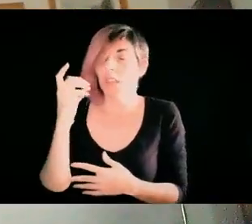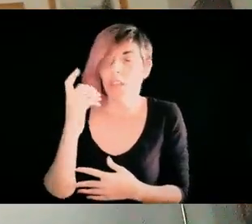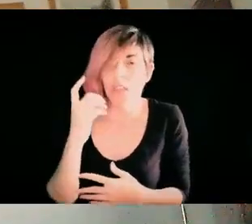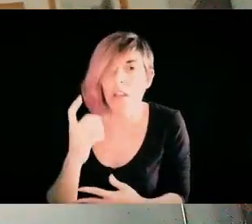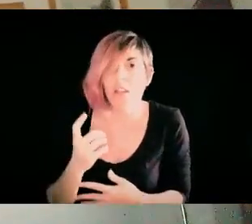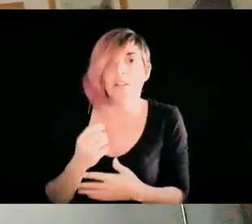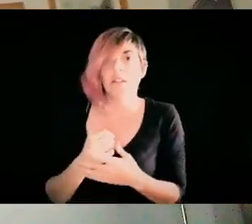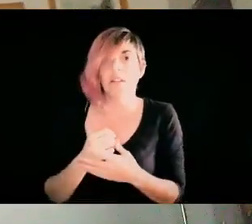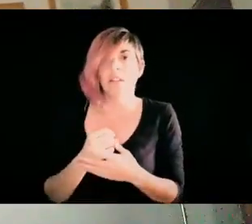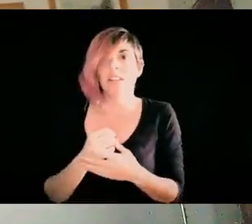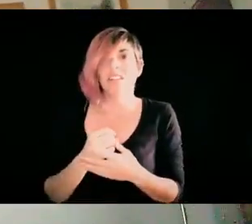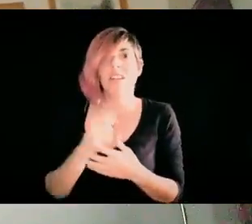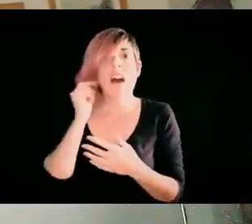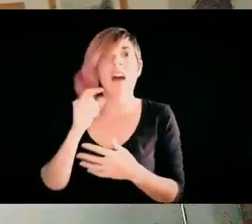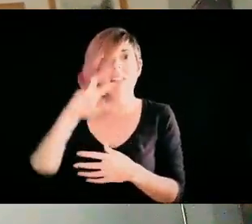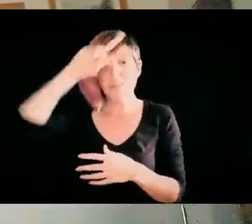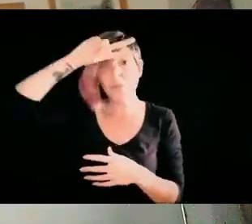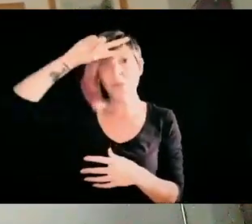se marea,